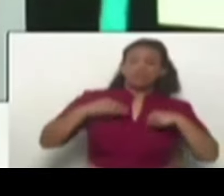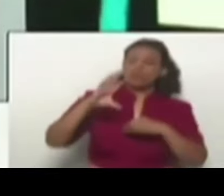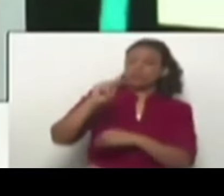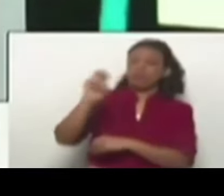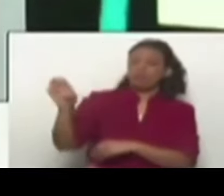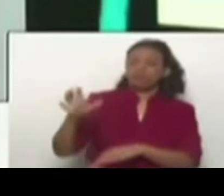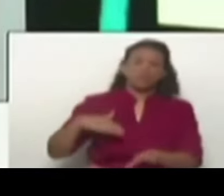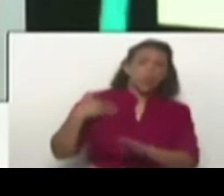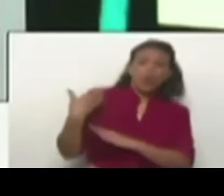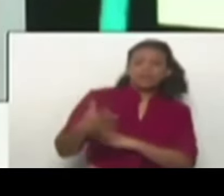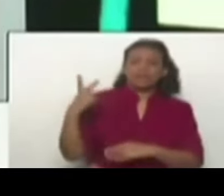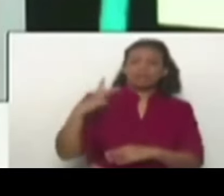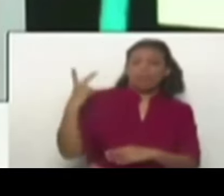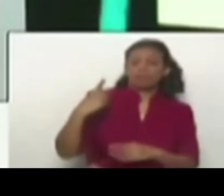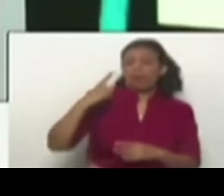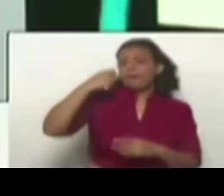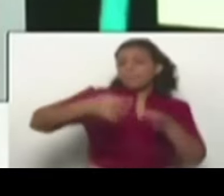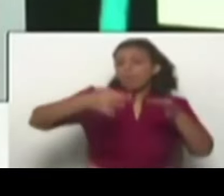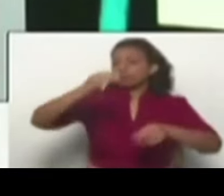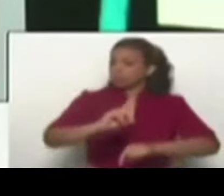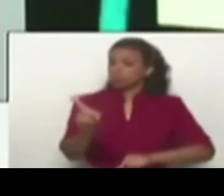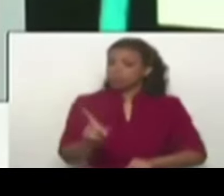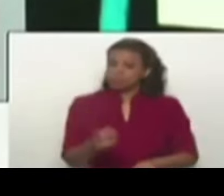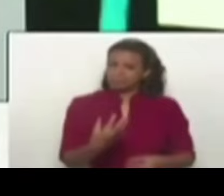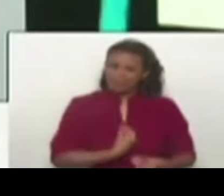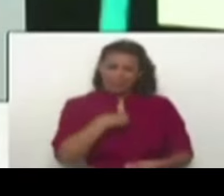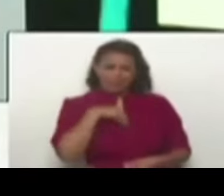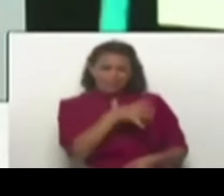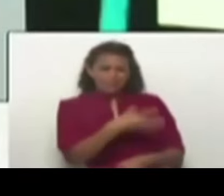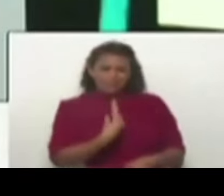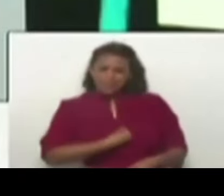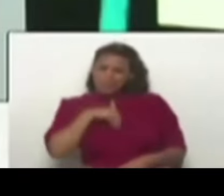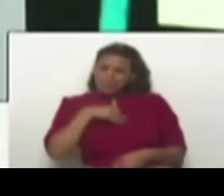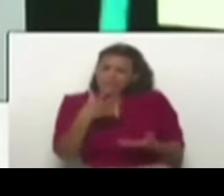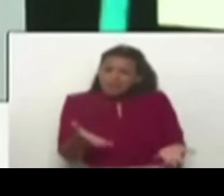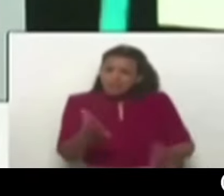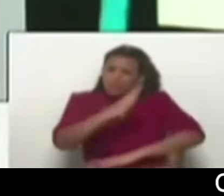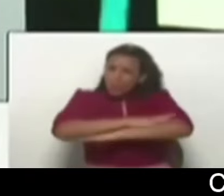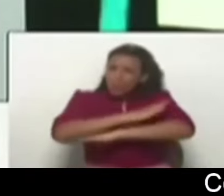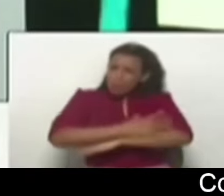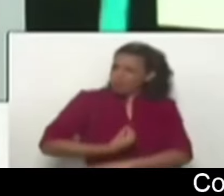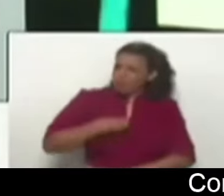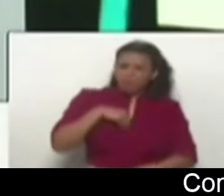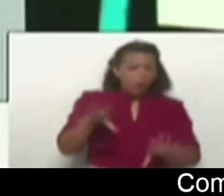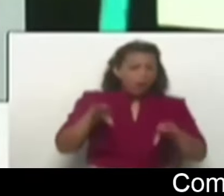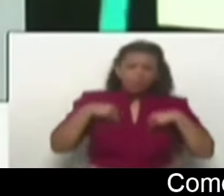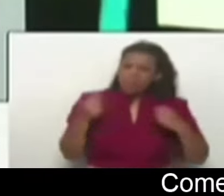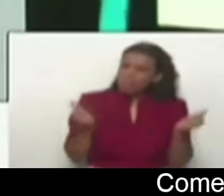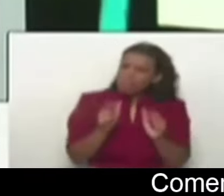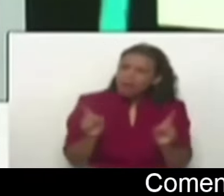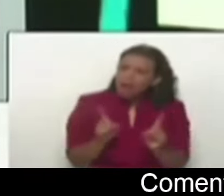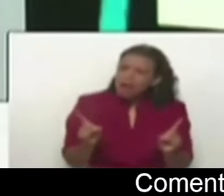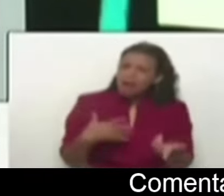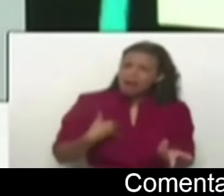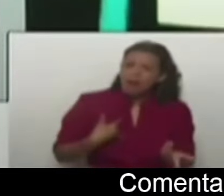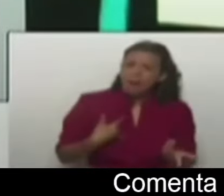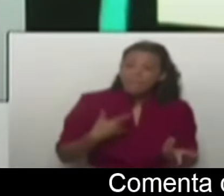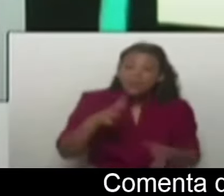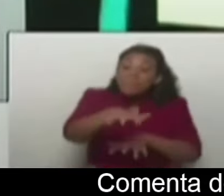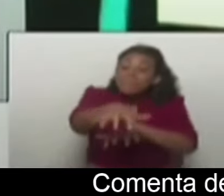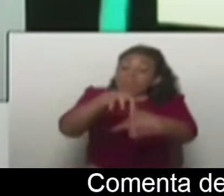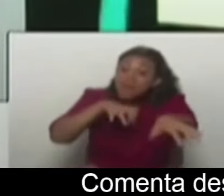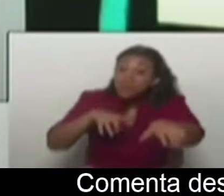no reconoce nada. ¿Qué es eso? Eso es inadmisible. Por eso sé que la inmensa